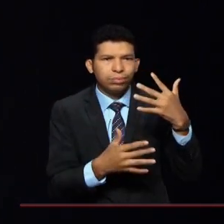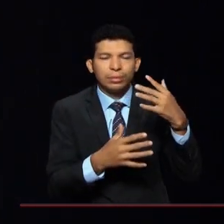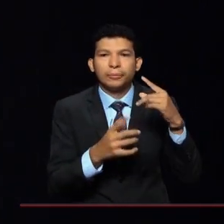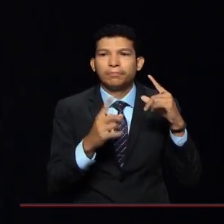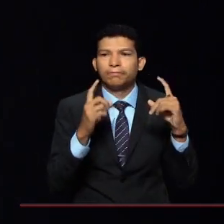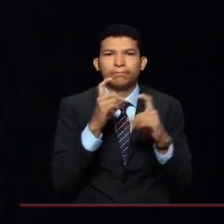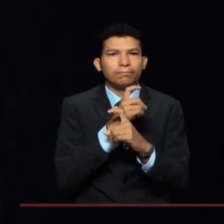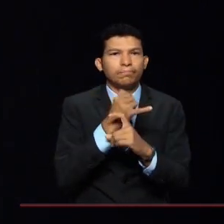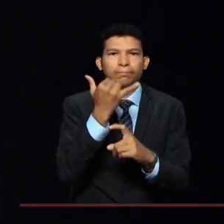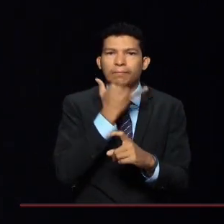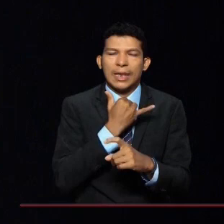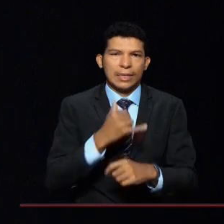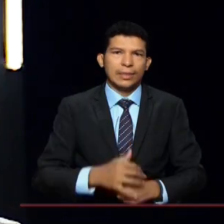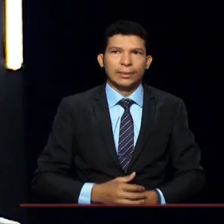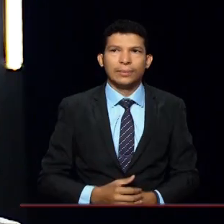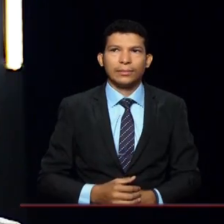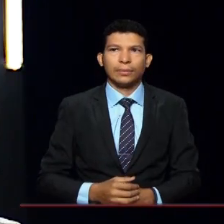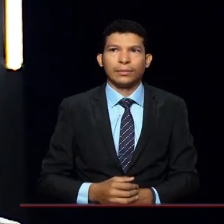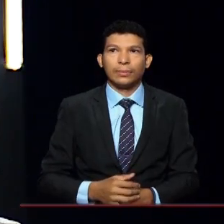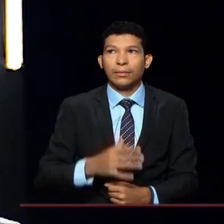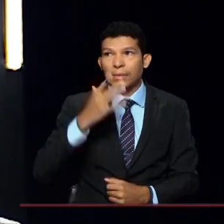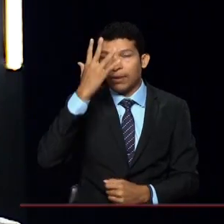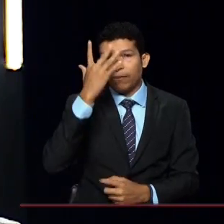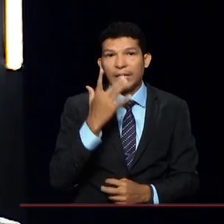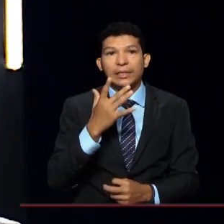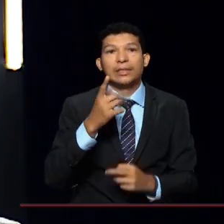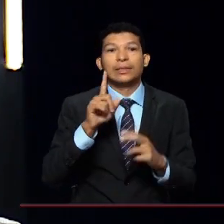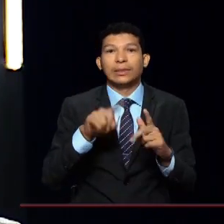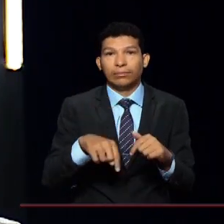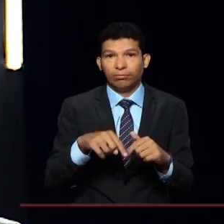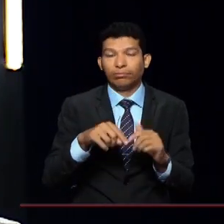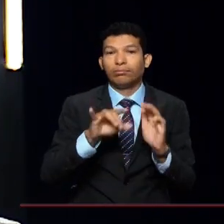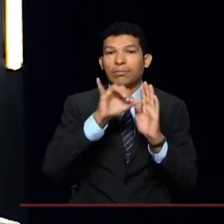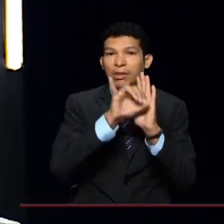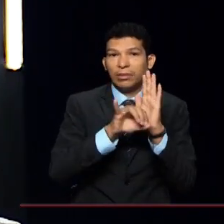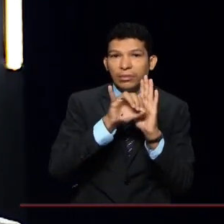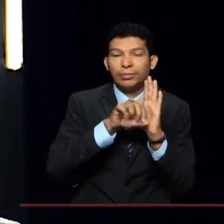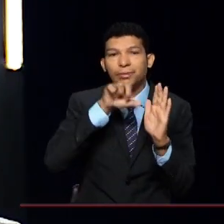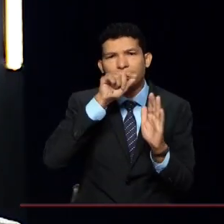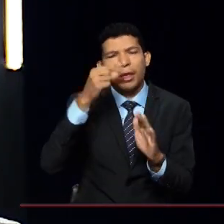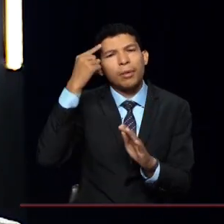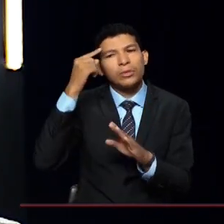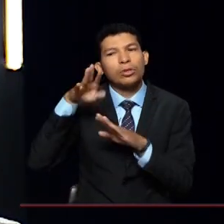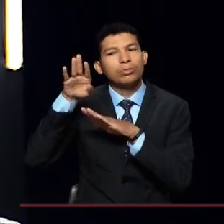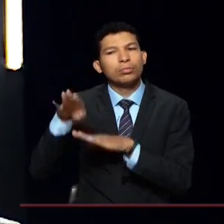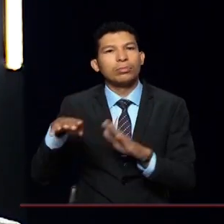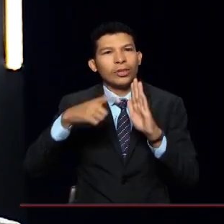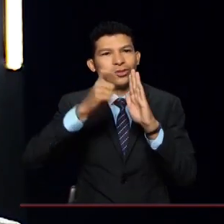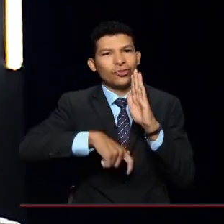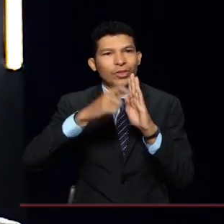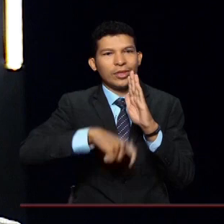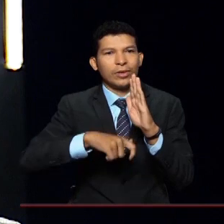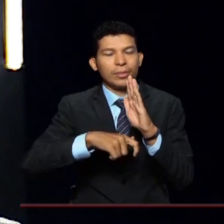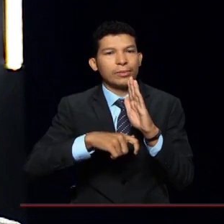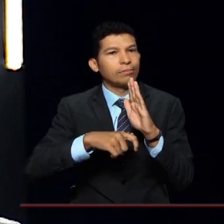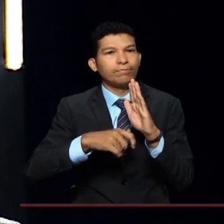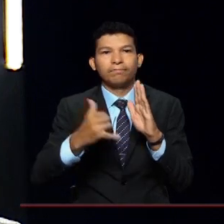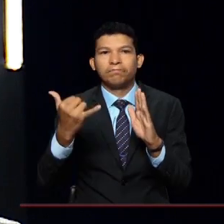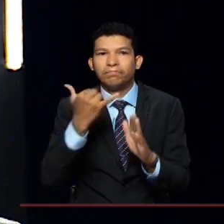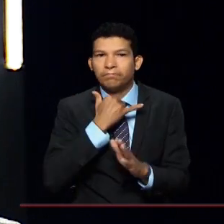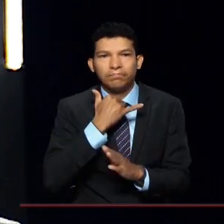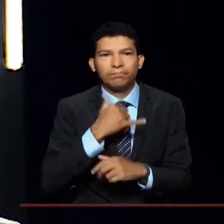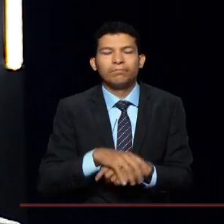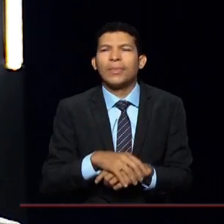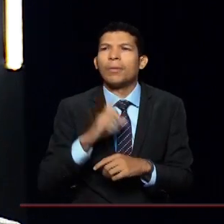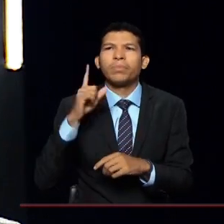análisis que hicieron de datos. Las redes sociales también, ¿no? Porque las redes sociales marcaron un favoritismo a Roberto Ortiz. Dicen,